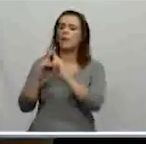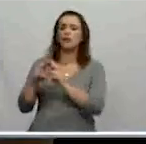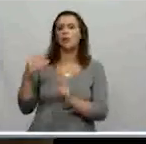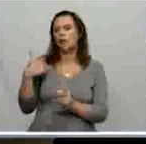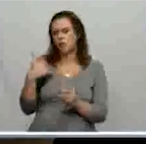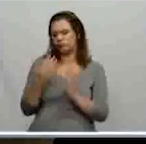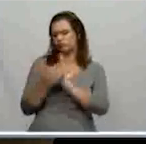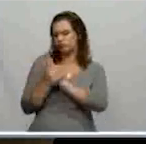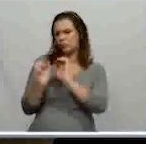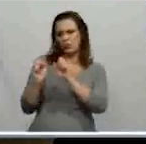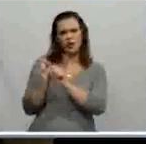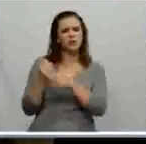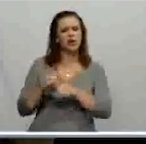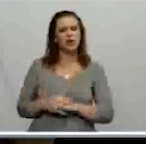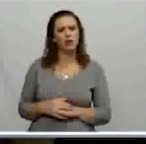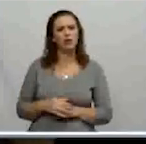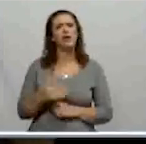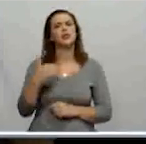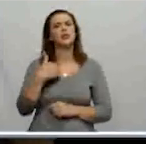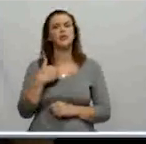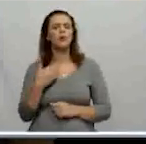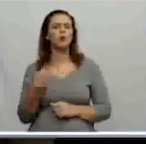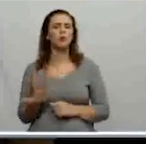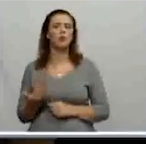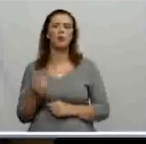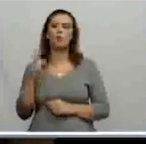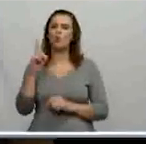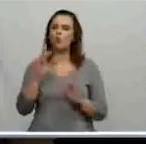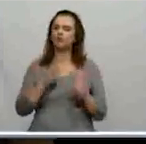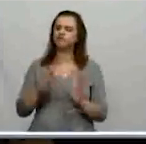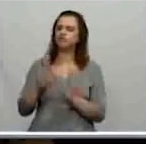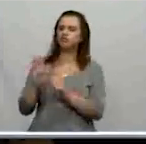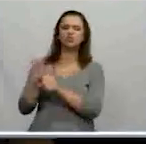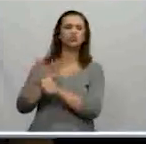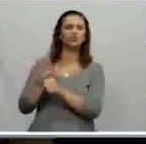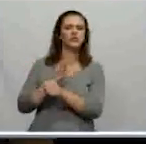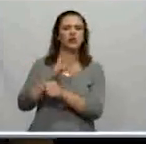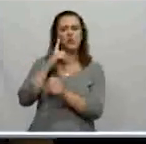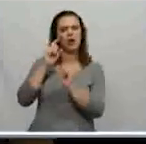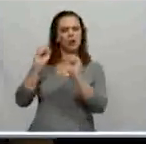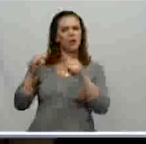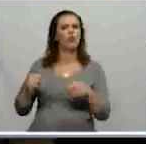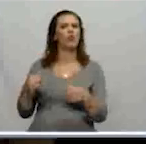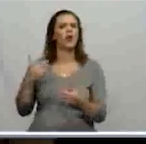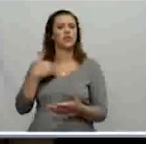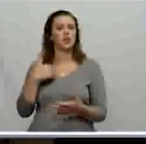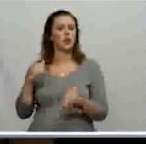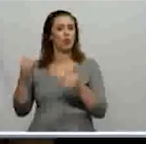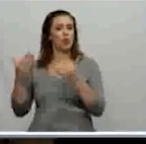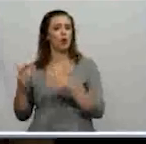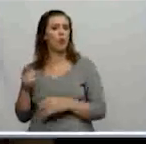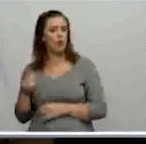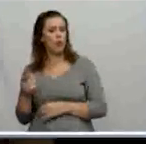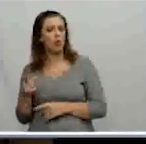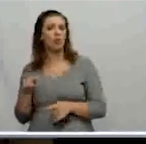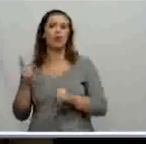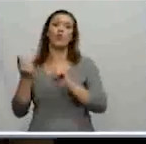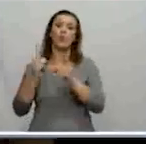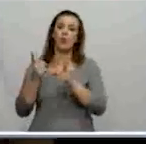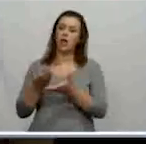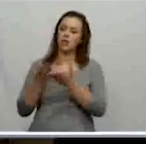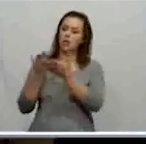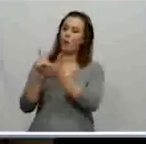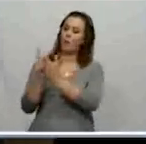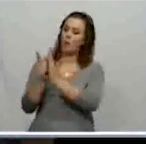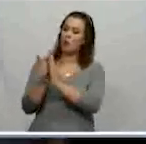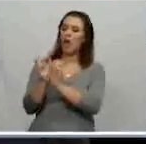tenemos la capacidad de hacerlo y porque tenemos una planificación suficiente como para poder tener jugadores a los cuales les damos